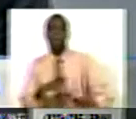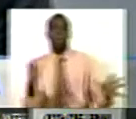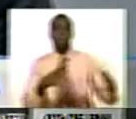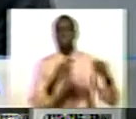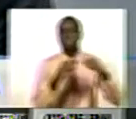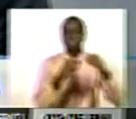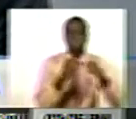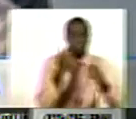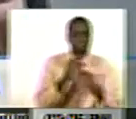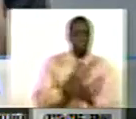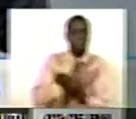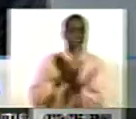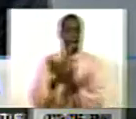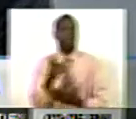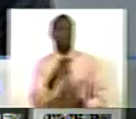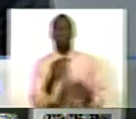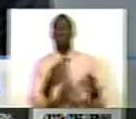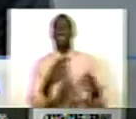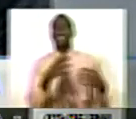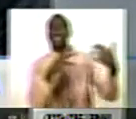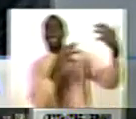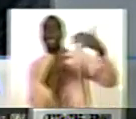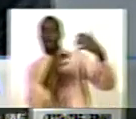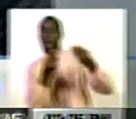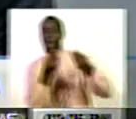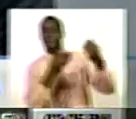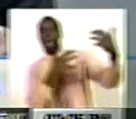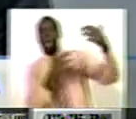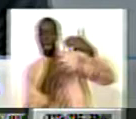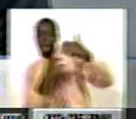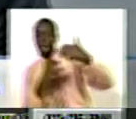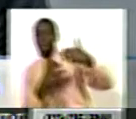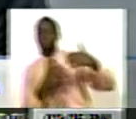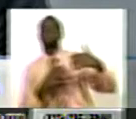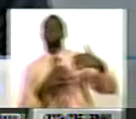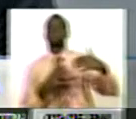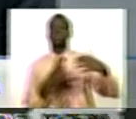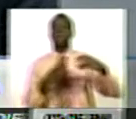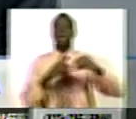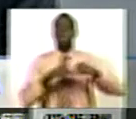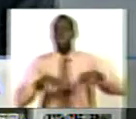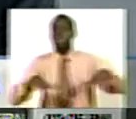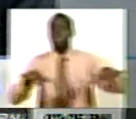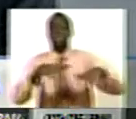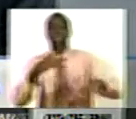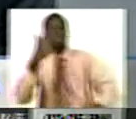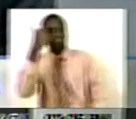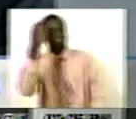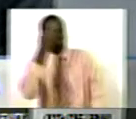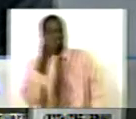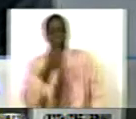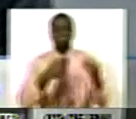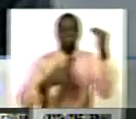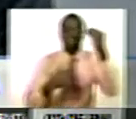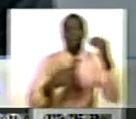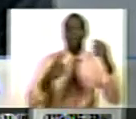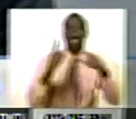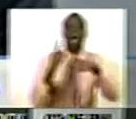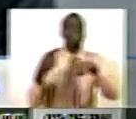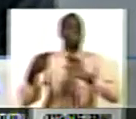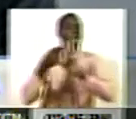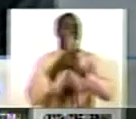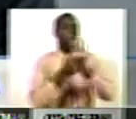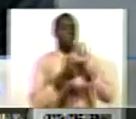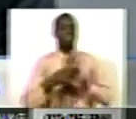conspiraciones, guerra económica, ha habido una repolarización negativa de la sociedad venezolana, y el 2017 creo que es un